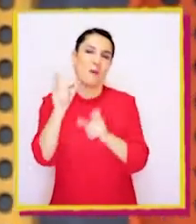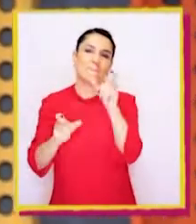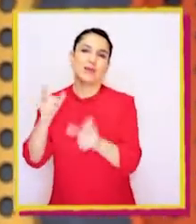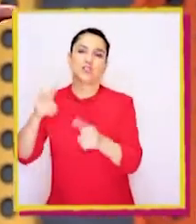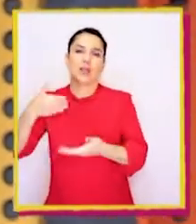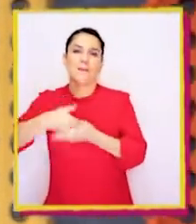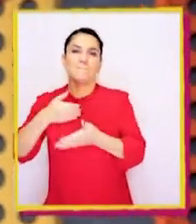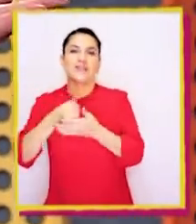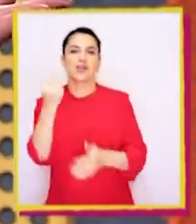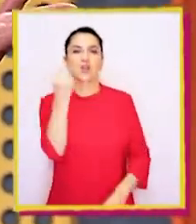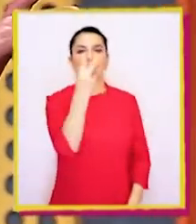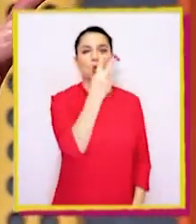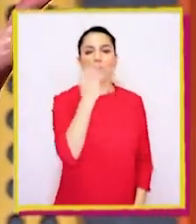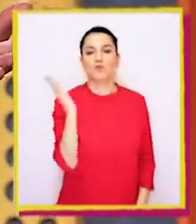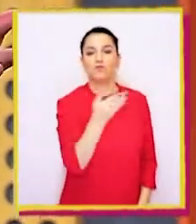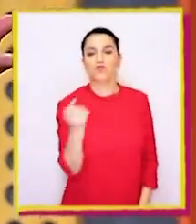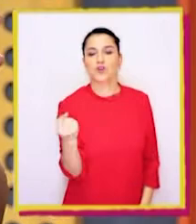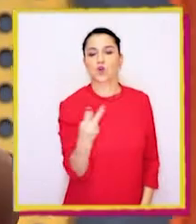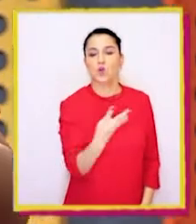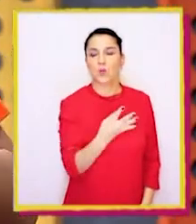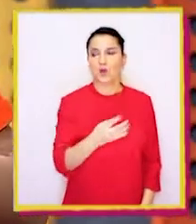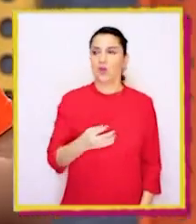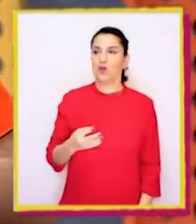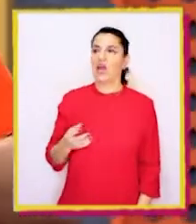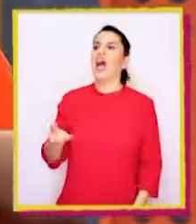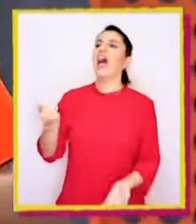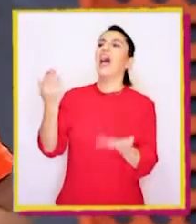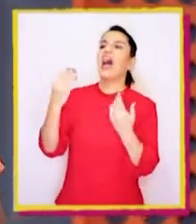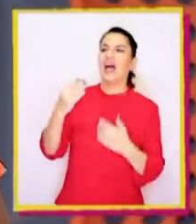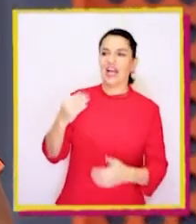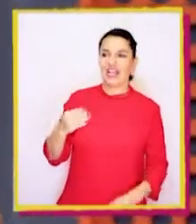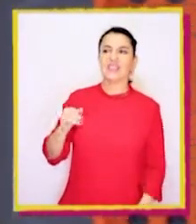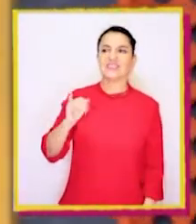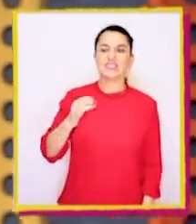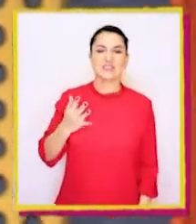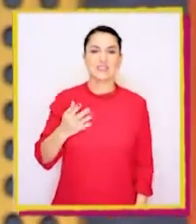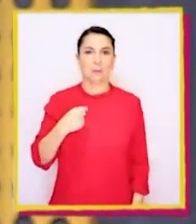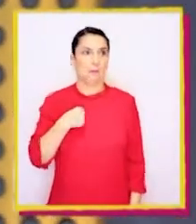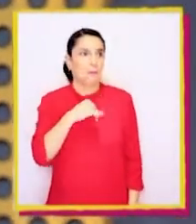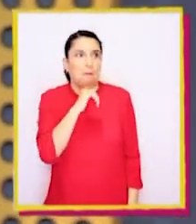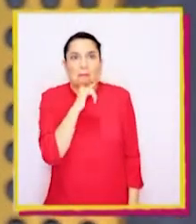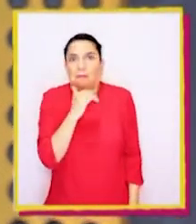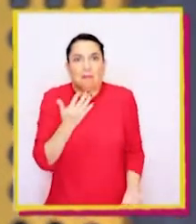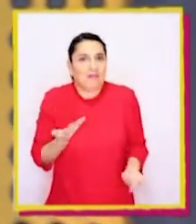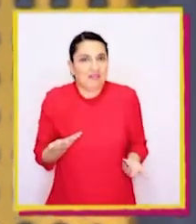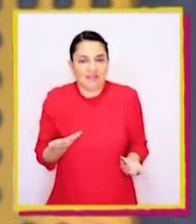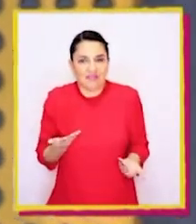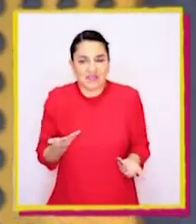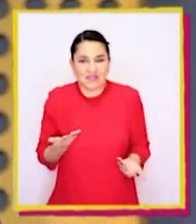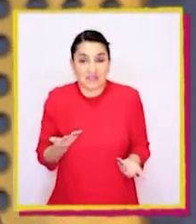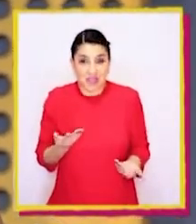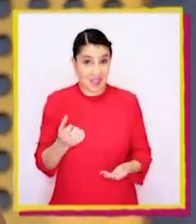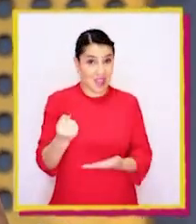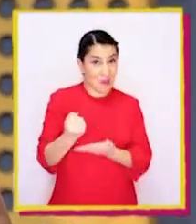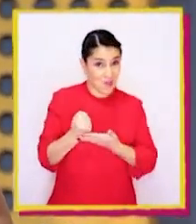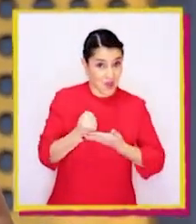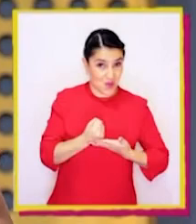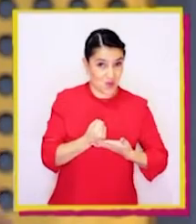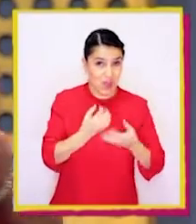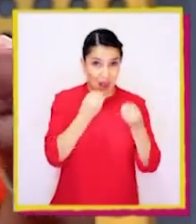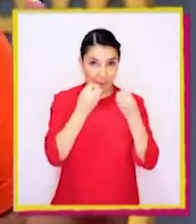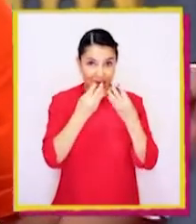pide fracciones de pizza. ¿Fracciones? Yo dije, ah, pero en realidad no sé qué son las fracciones. ¿Me ayudan a